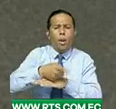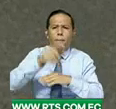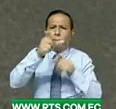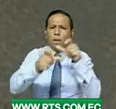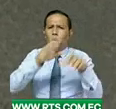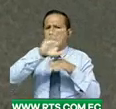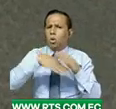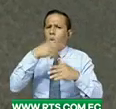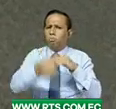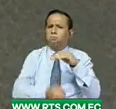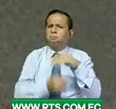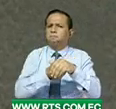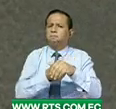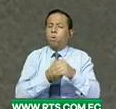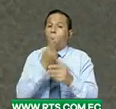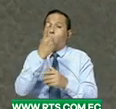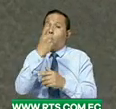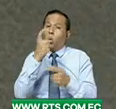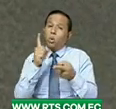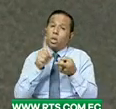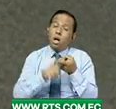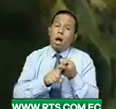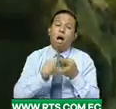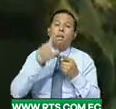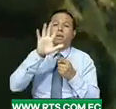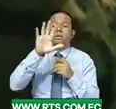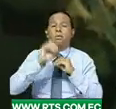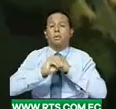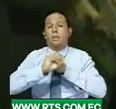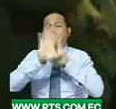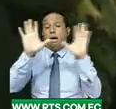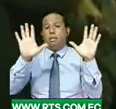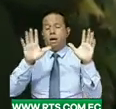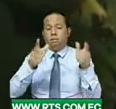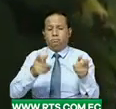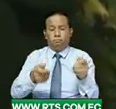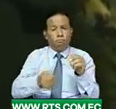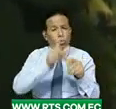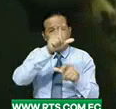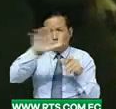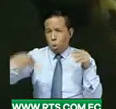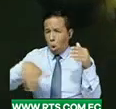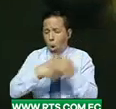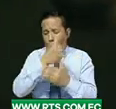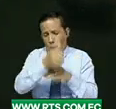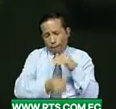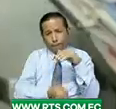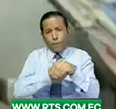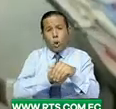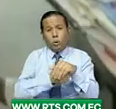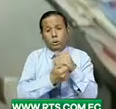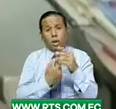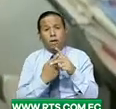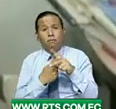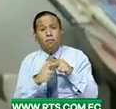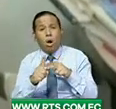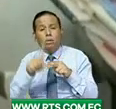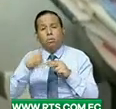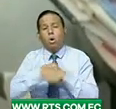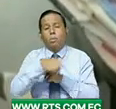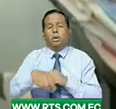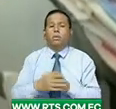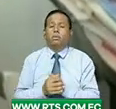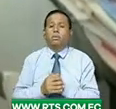23 horas hasta las 5 de la mañana del siguiente día. Realizando controles de armamento, munición, explosivos. Mientras desde